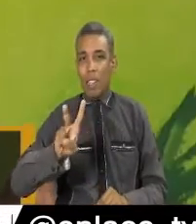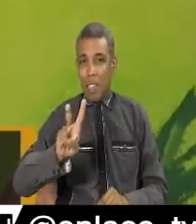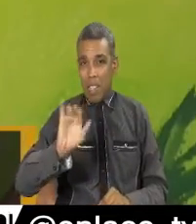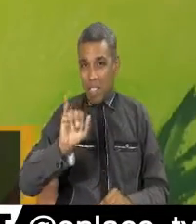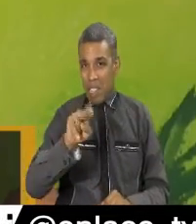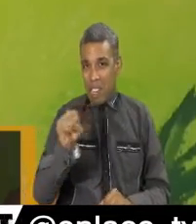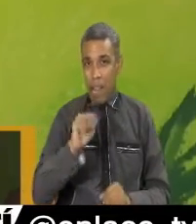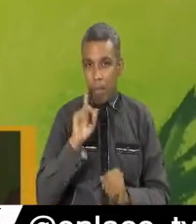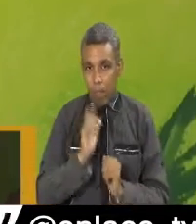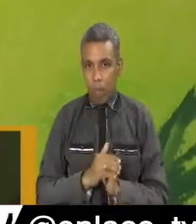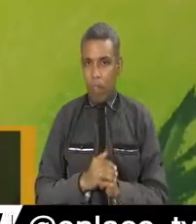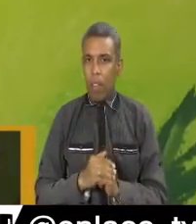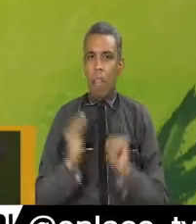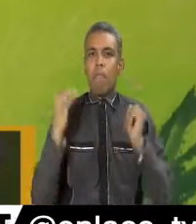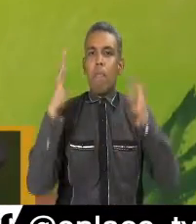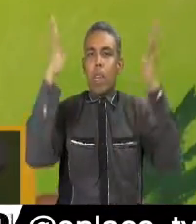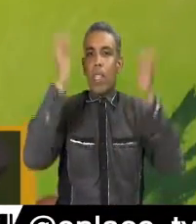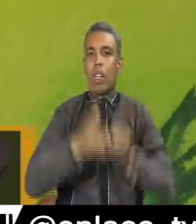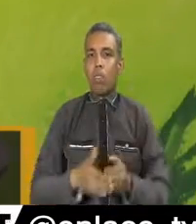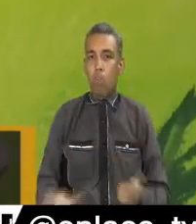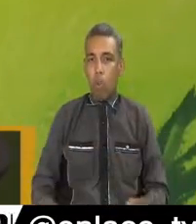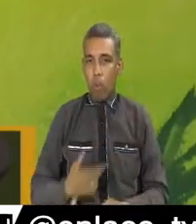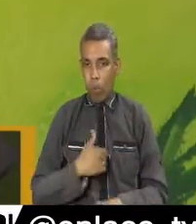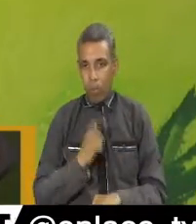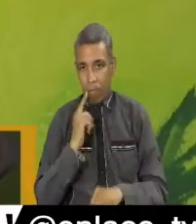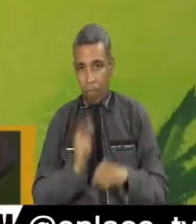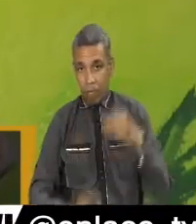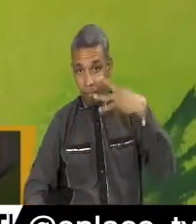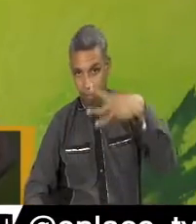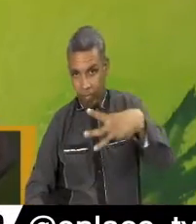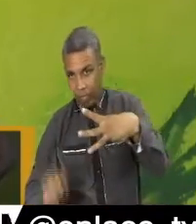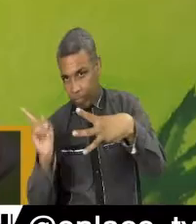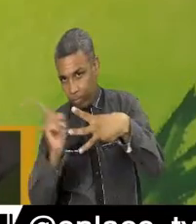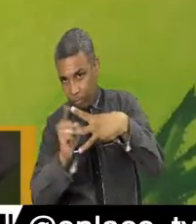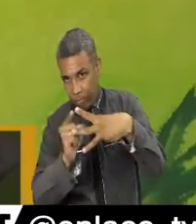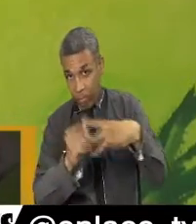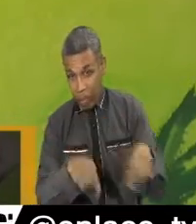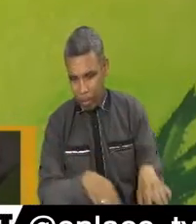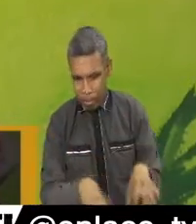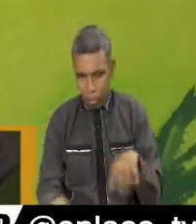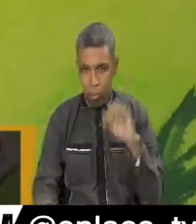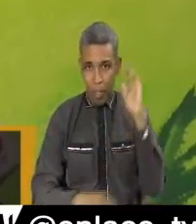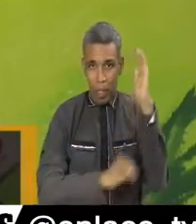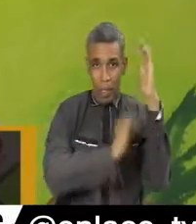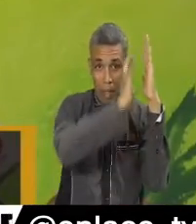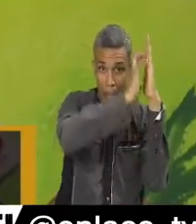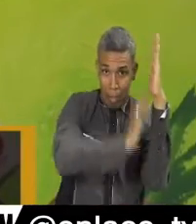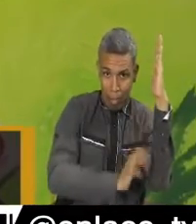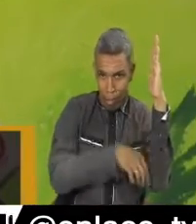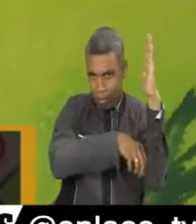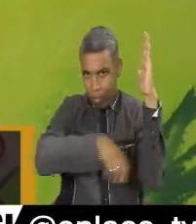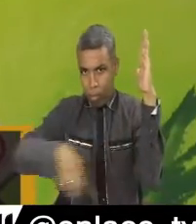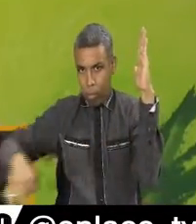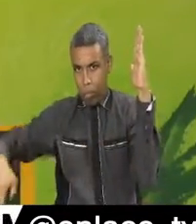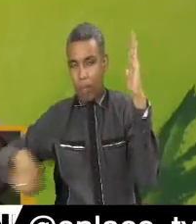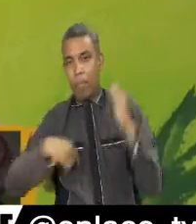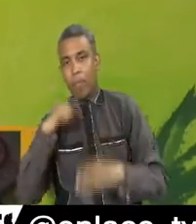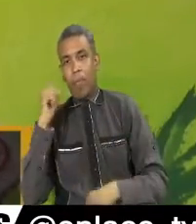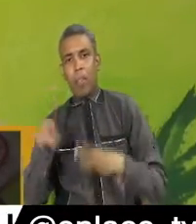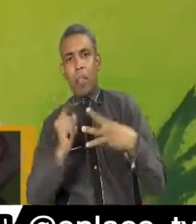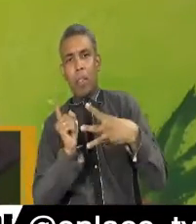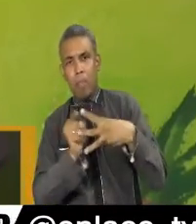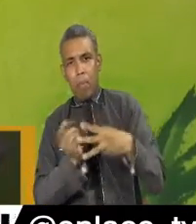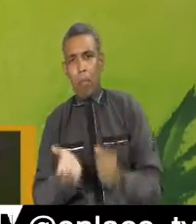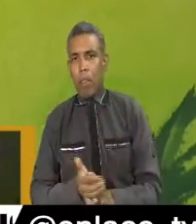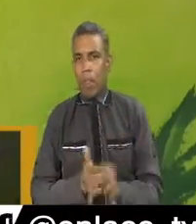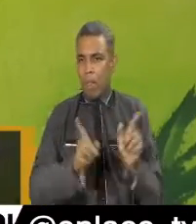tres momentos. Un momento que es un acto memorial con invitados e invitadas que han caminado